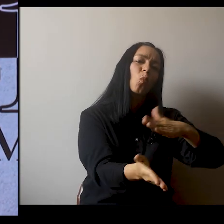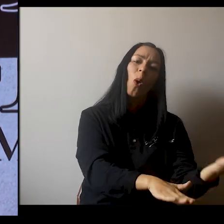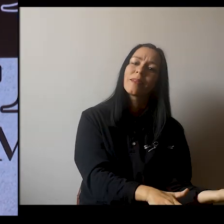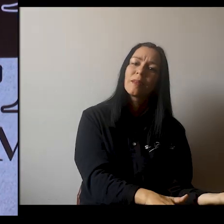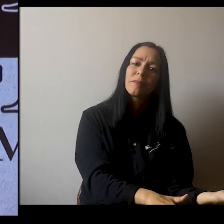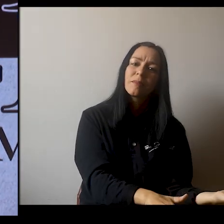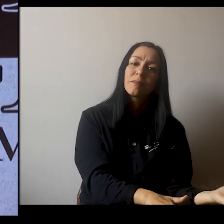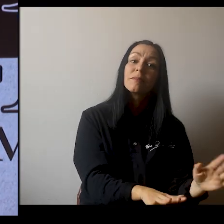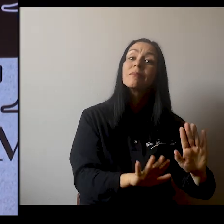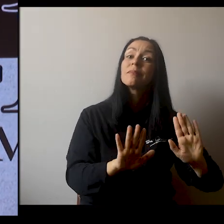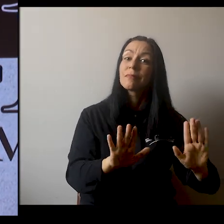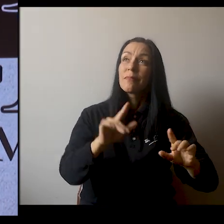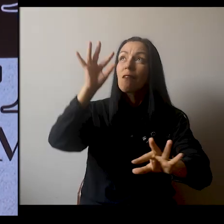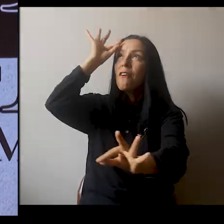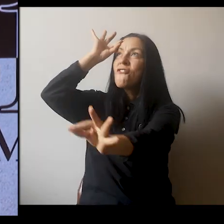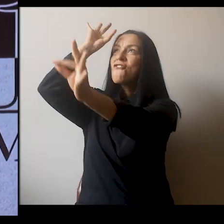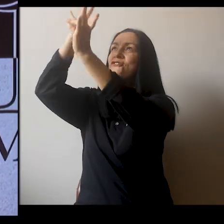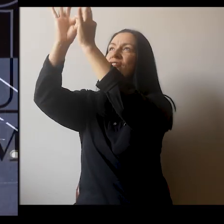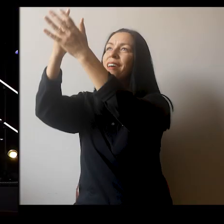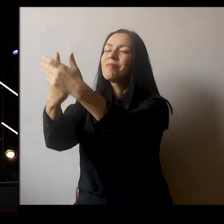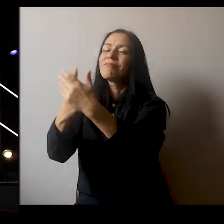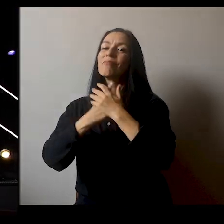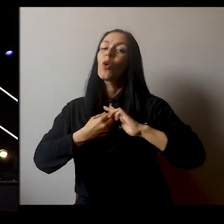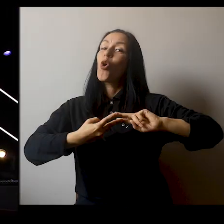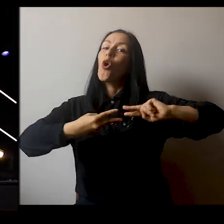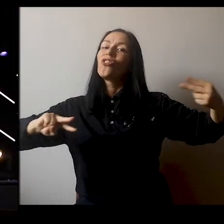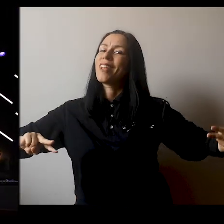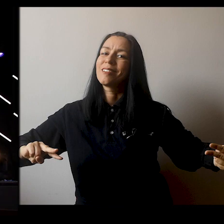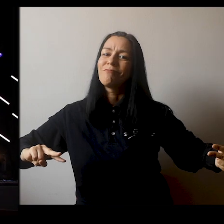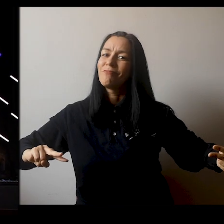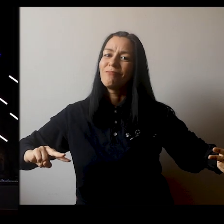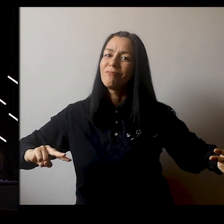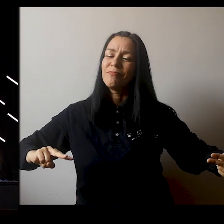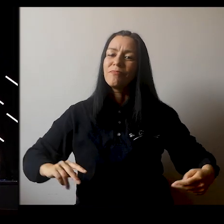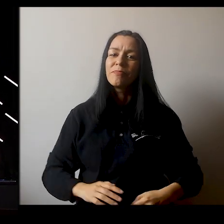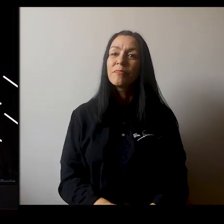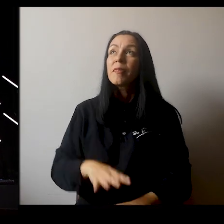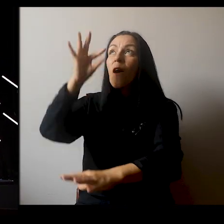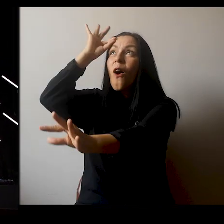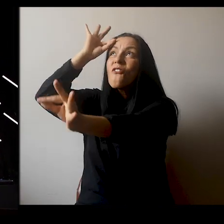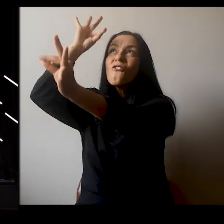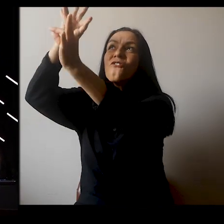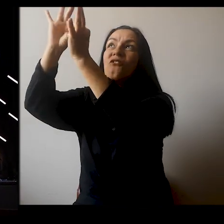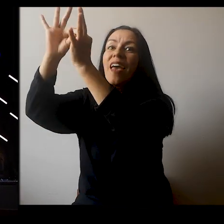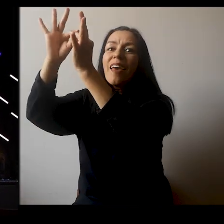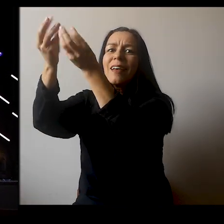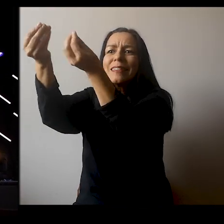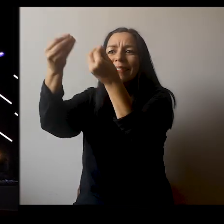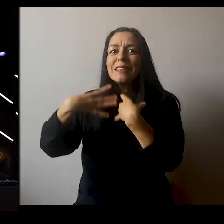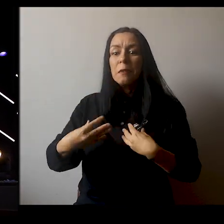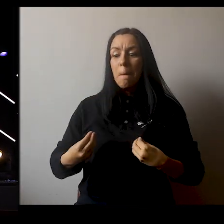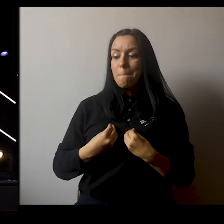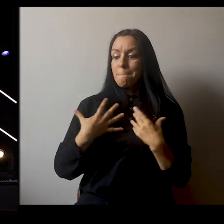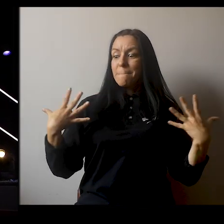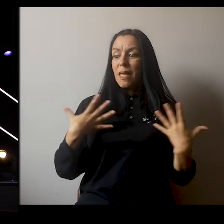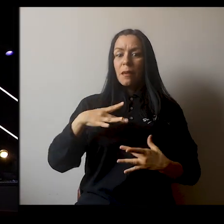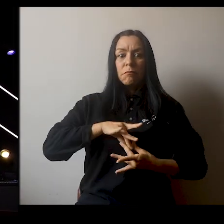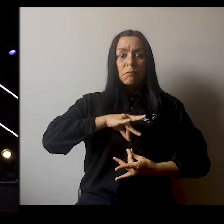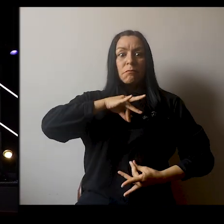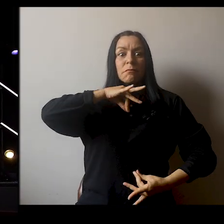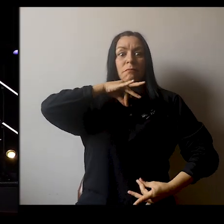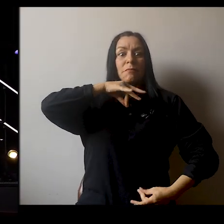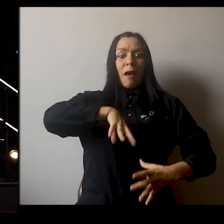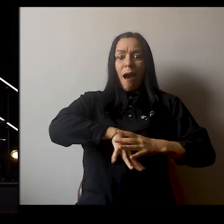y a la muerte. La fe tiene el efecto totalmente contrario en nuestras vidas. La fe vivifica